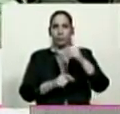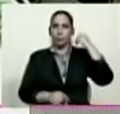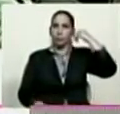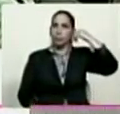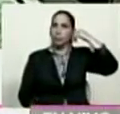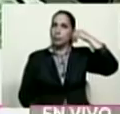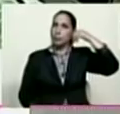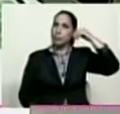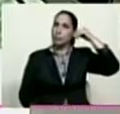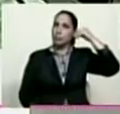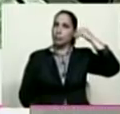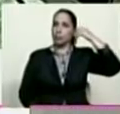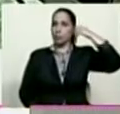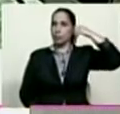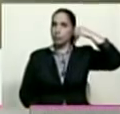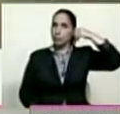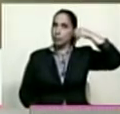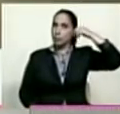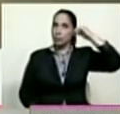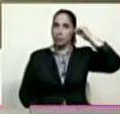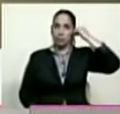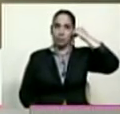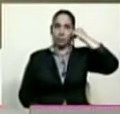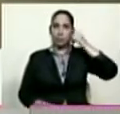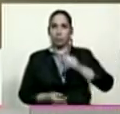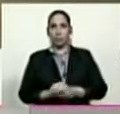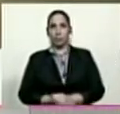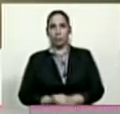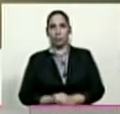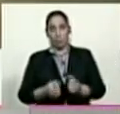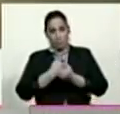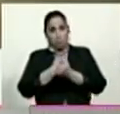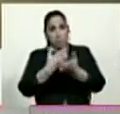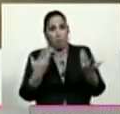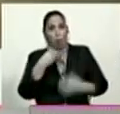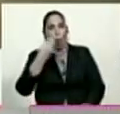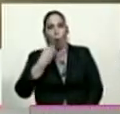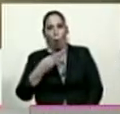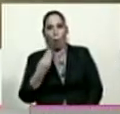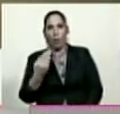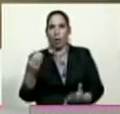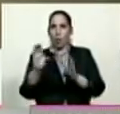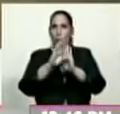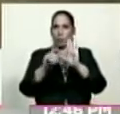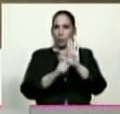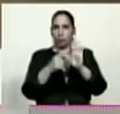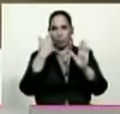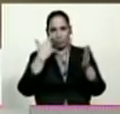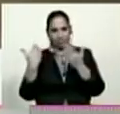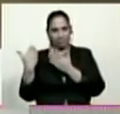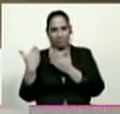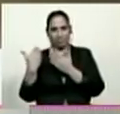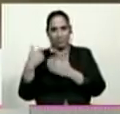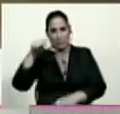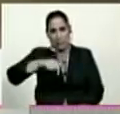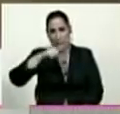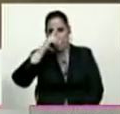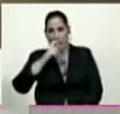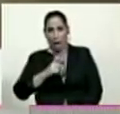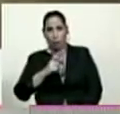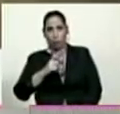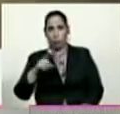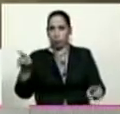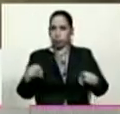Nuestra amada Constitución, venerada. Esta niña, esta joven ya. Este año cumple 20 años esta